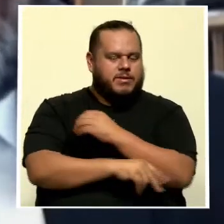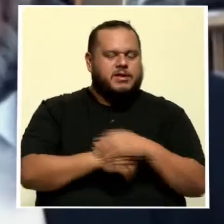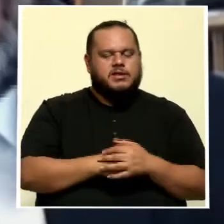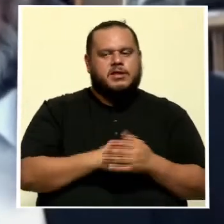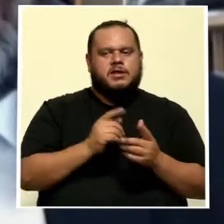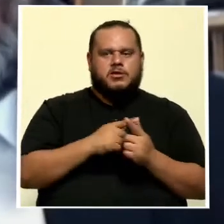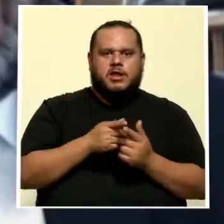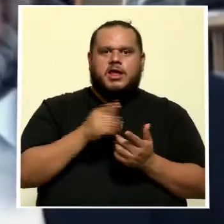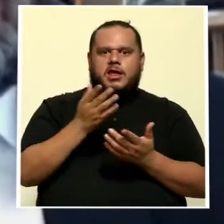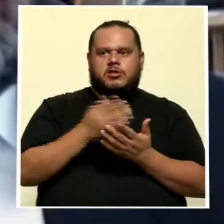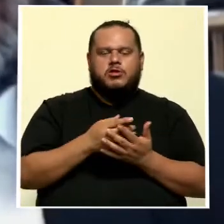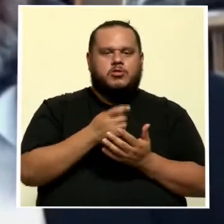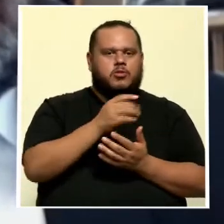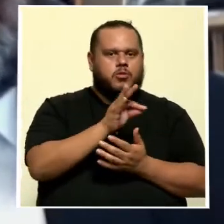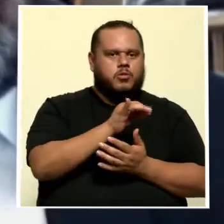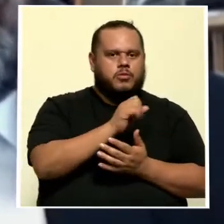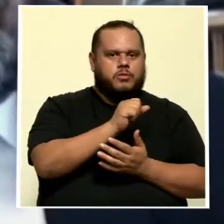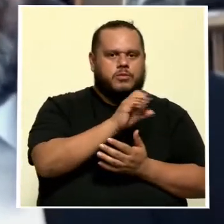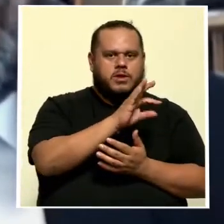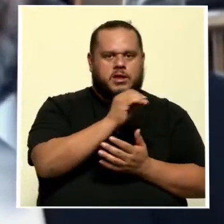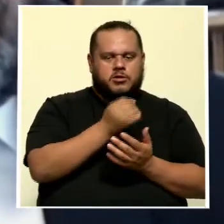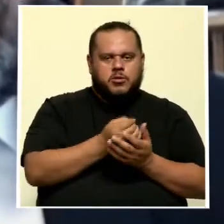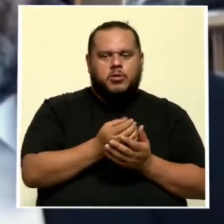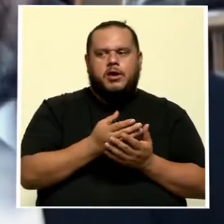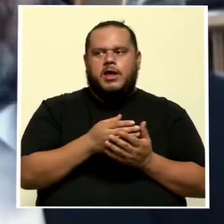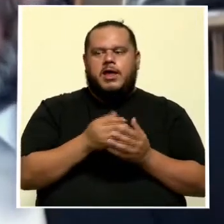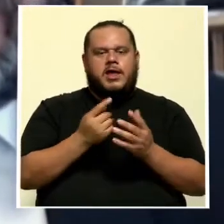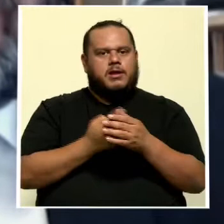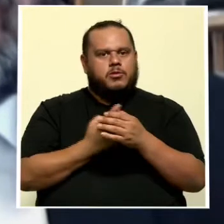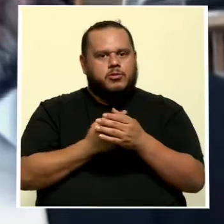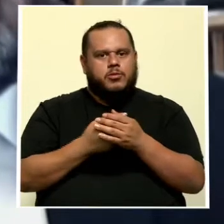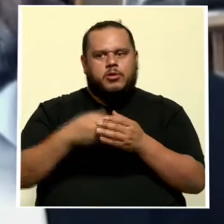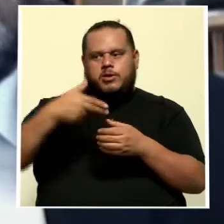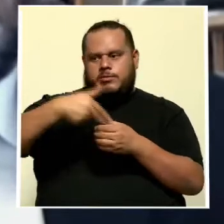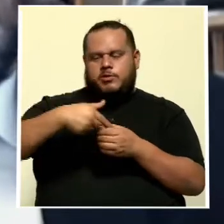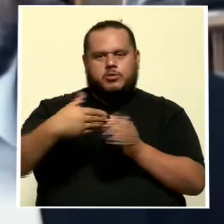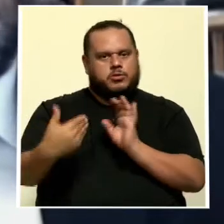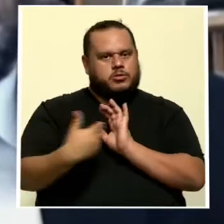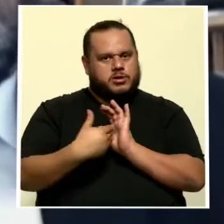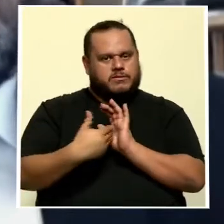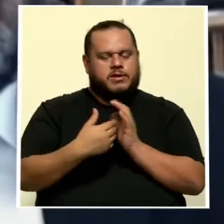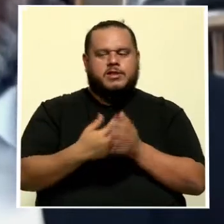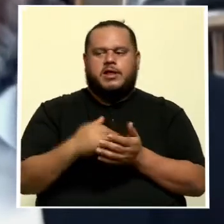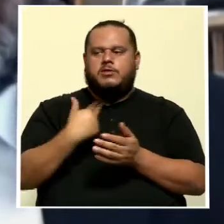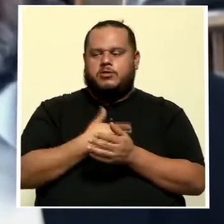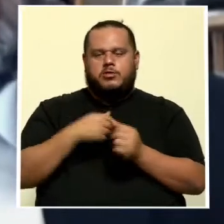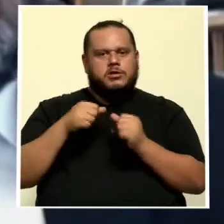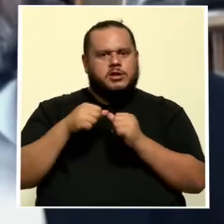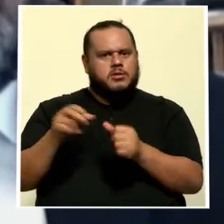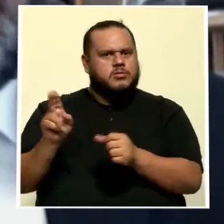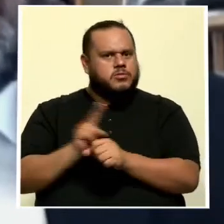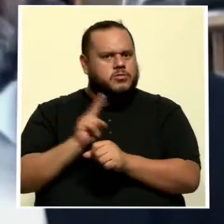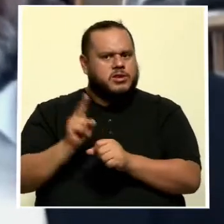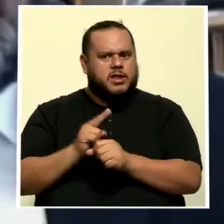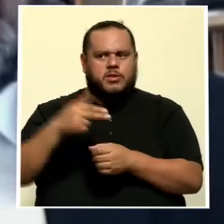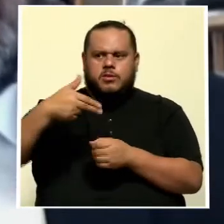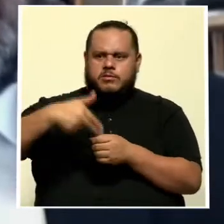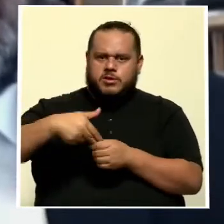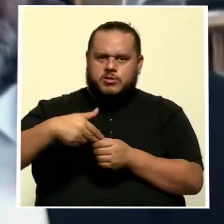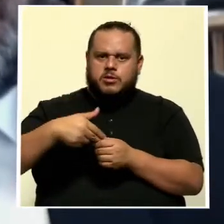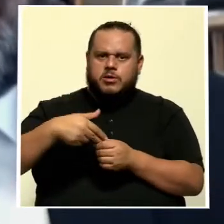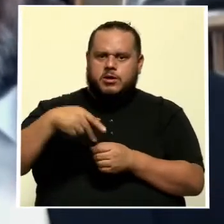un fiasco por un lado, el monopolio de petróleo nos afecta por otro lado, seguimos usando petróleo, sería